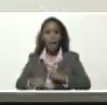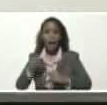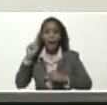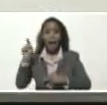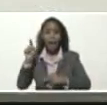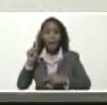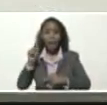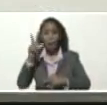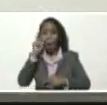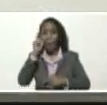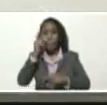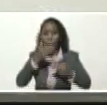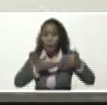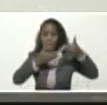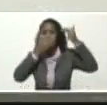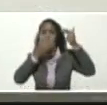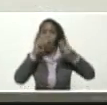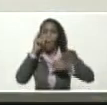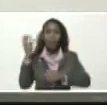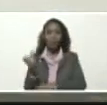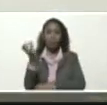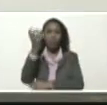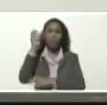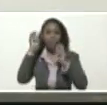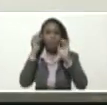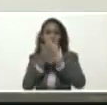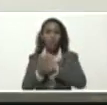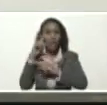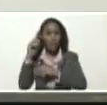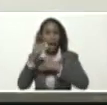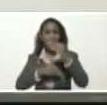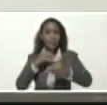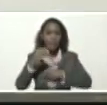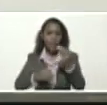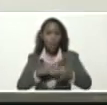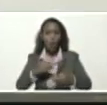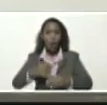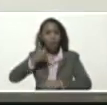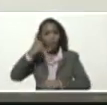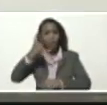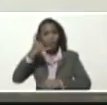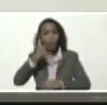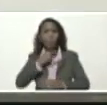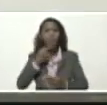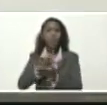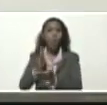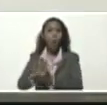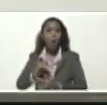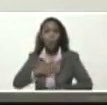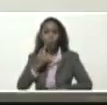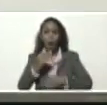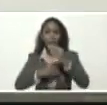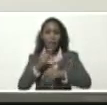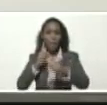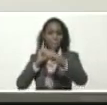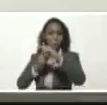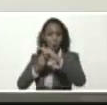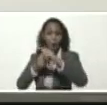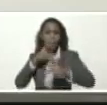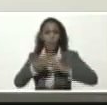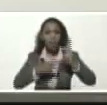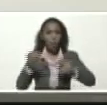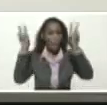Antorcha, en todas las trazas telefónicas forenses que pudimos detectar en los procesos